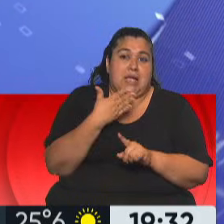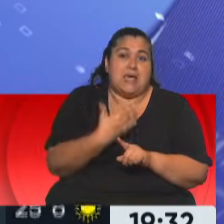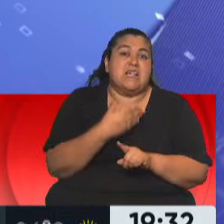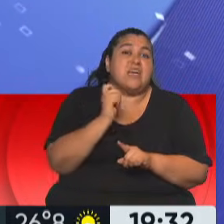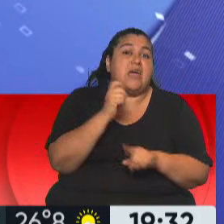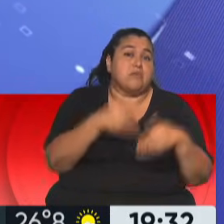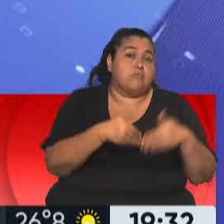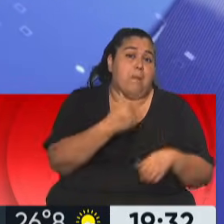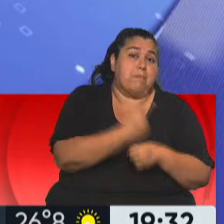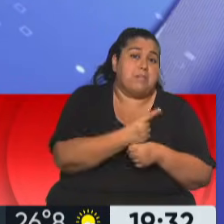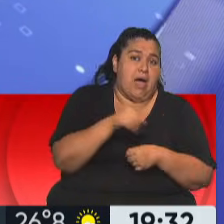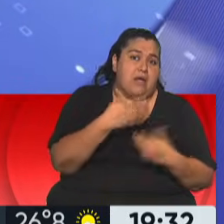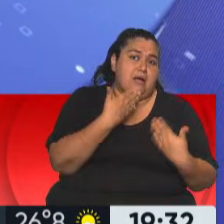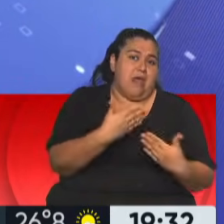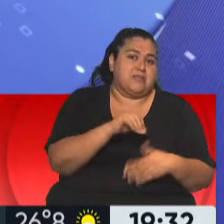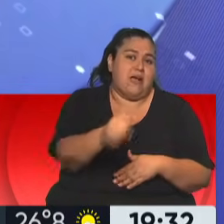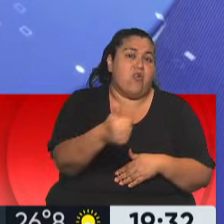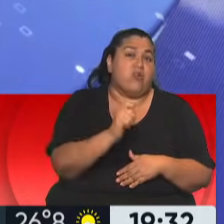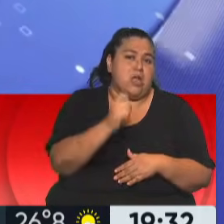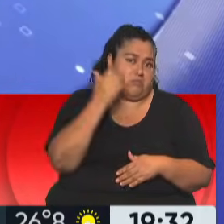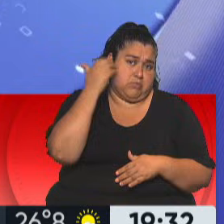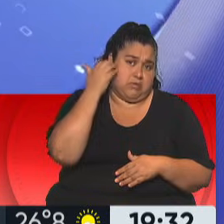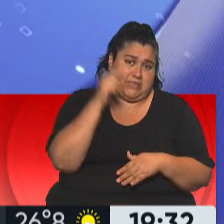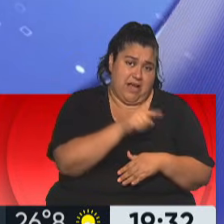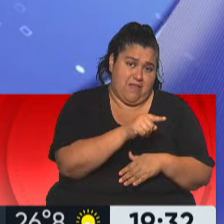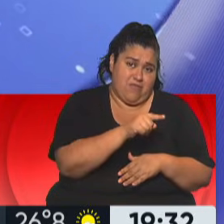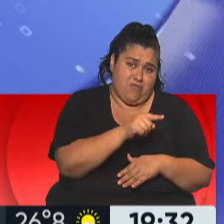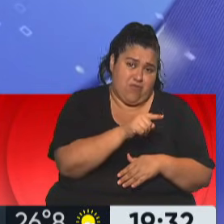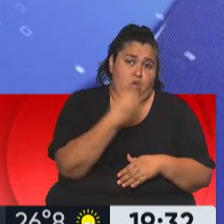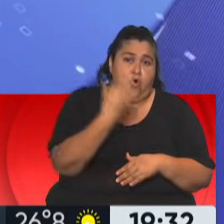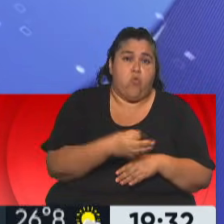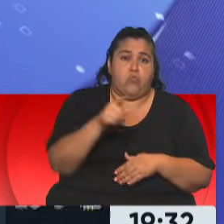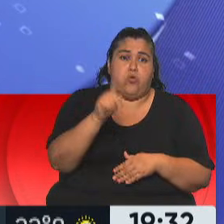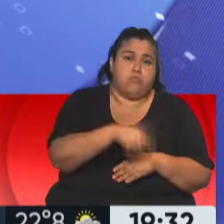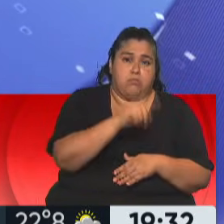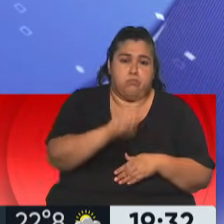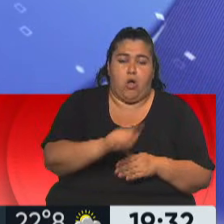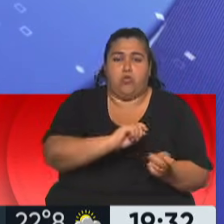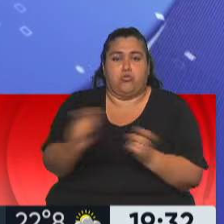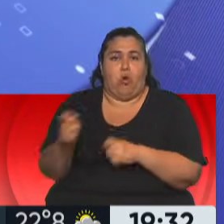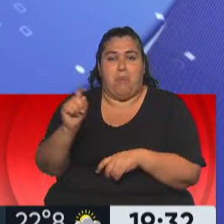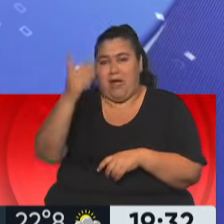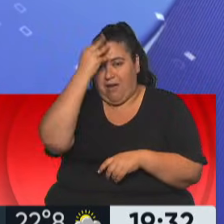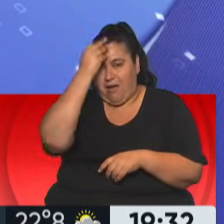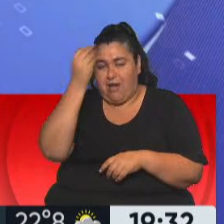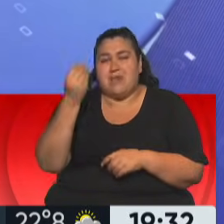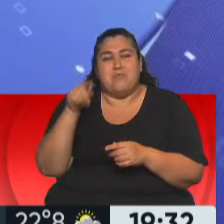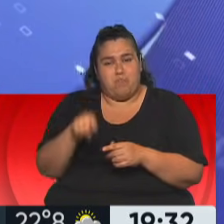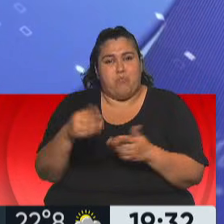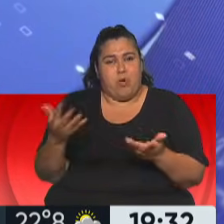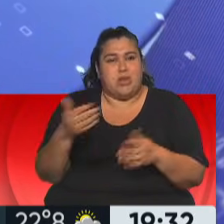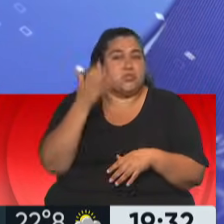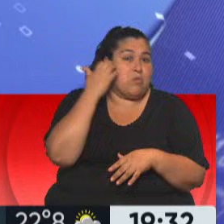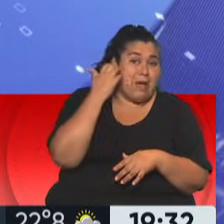para la elección, no podía presentarse, la inhabilitaron políticamente y él estaba anotado, bueno, y fue fue por eso medio azaroso, ¿no? Y en el caso de María Corina